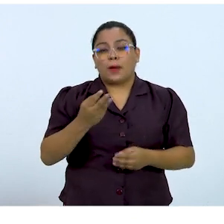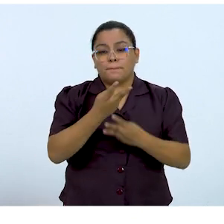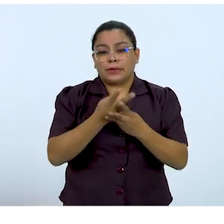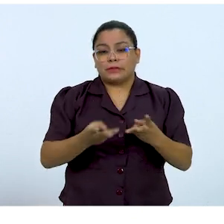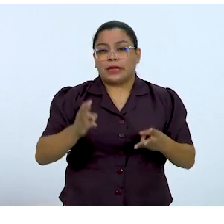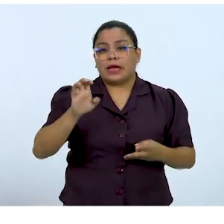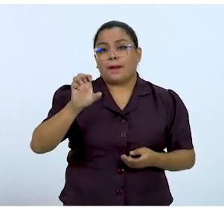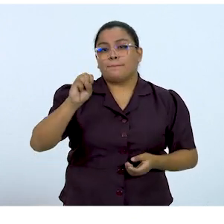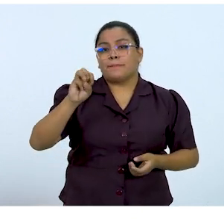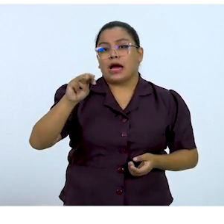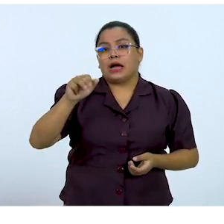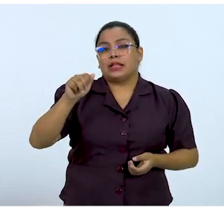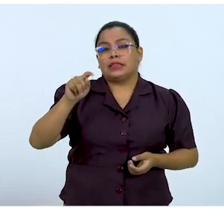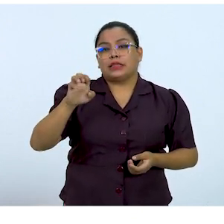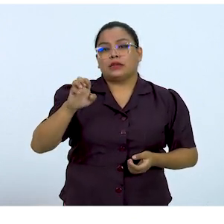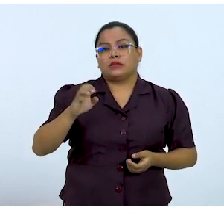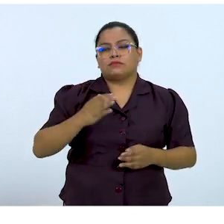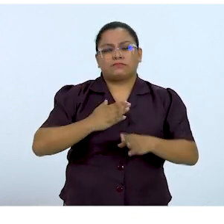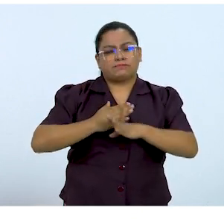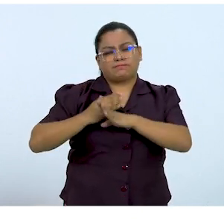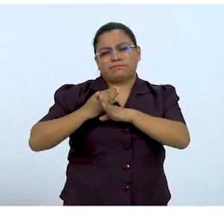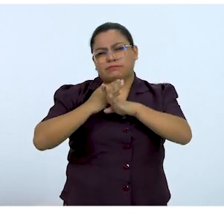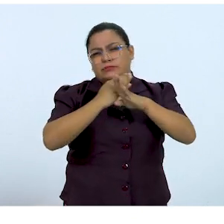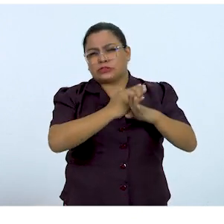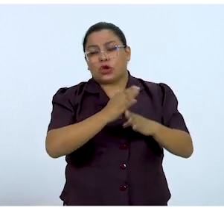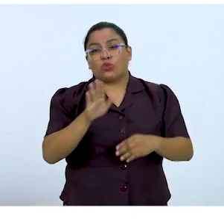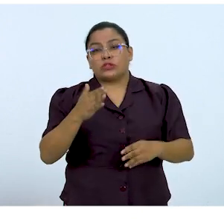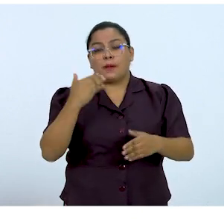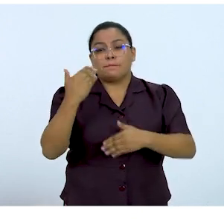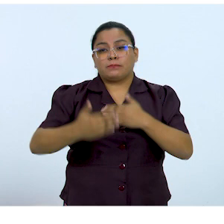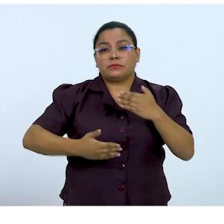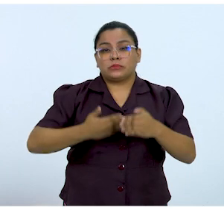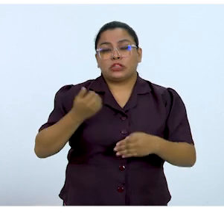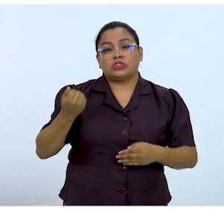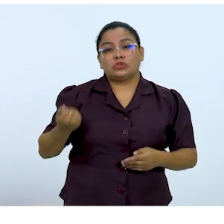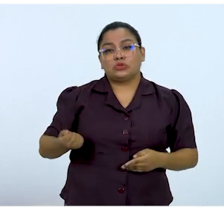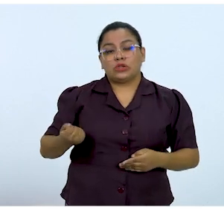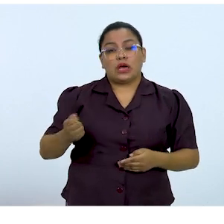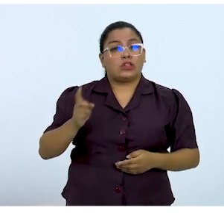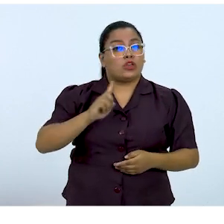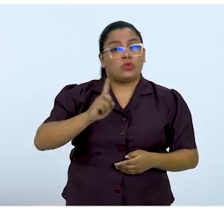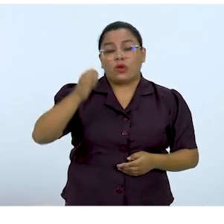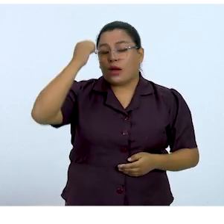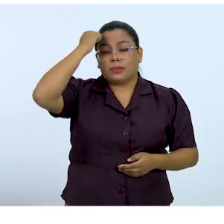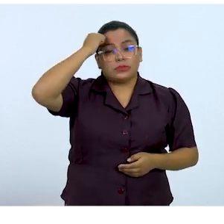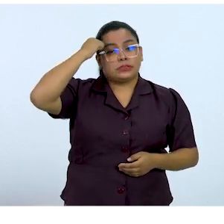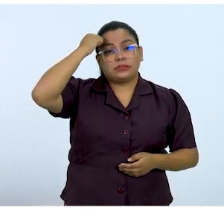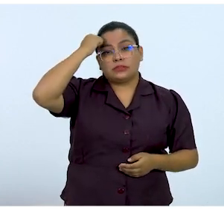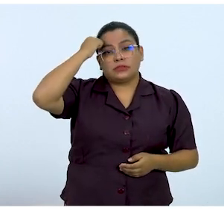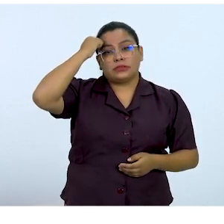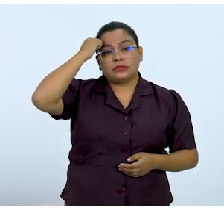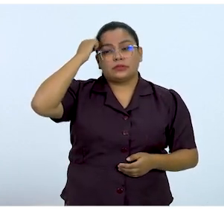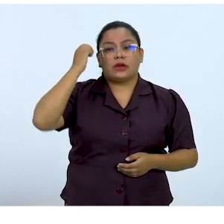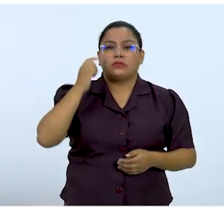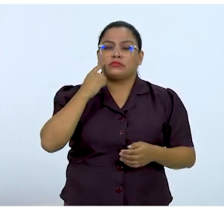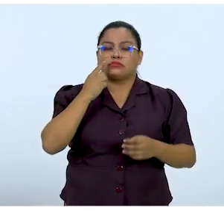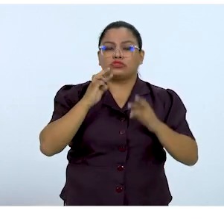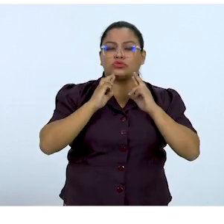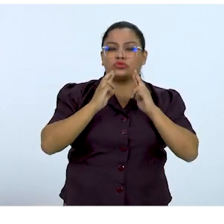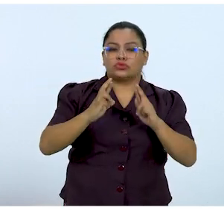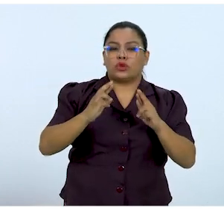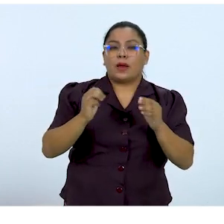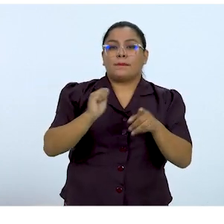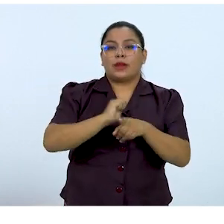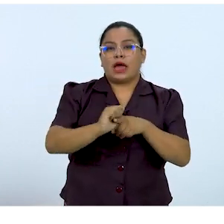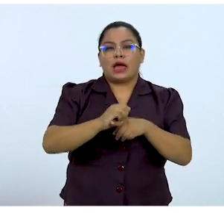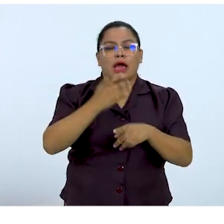los materiales SMATE. Evitarás utilizar procesos que el estudiante aún no ha aprendido, cuando dé